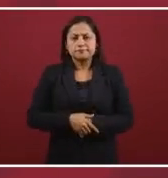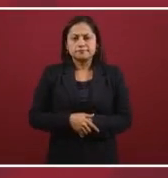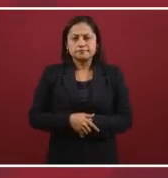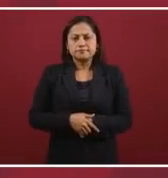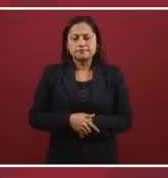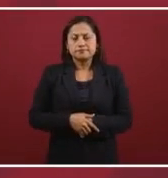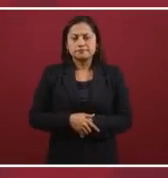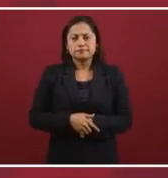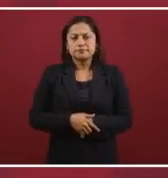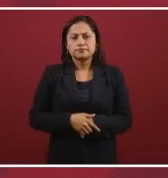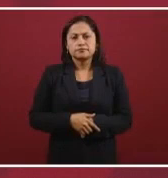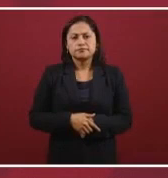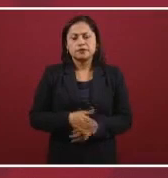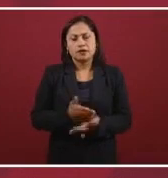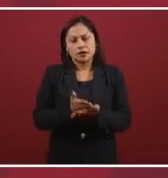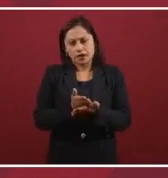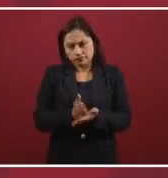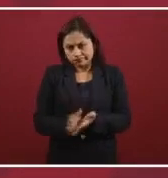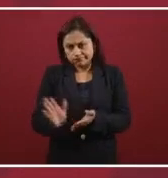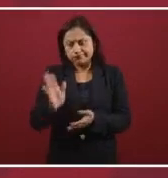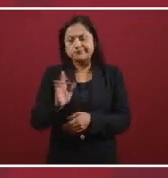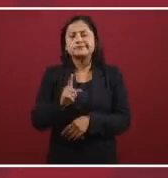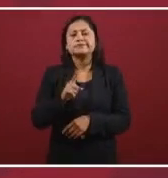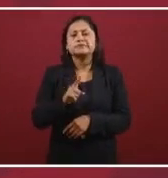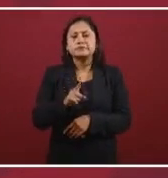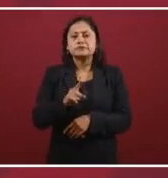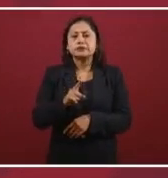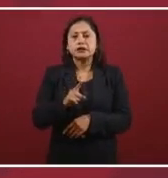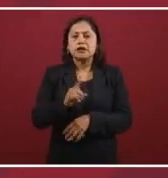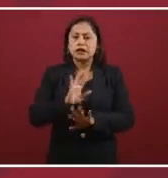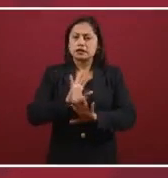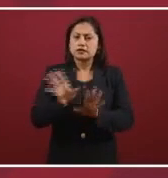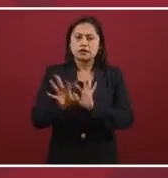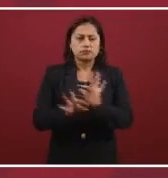se reestructuró parte de la deuda de Pemex,